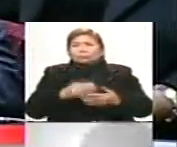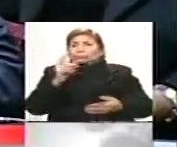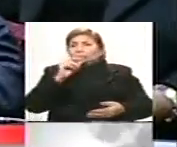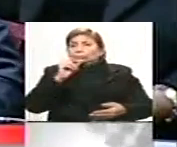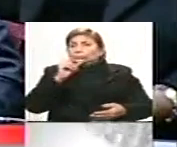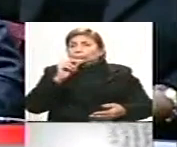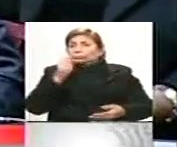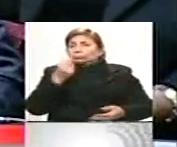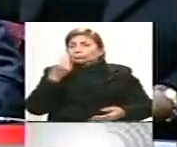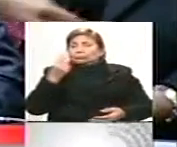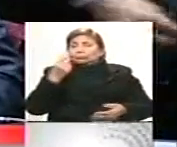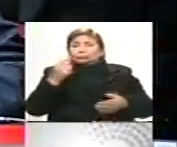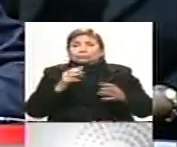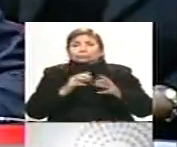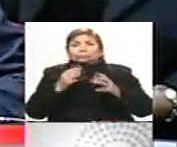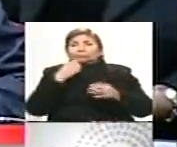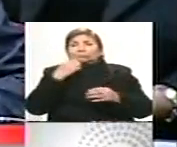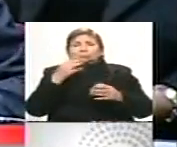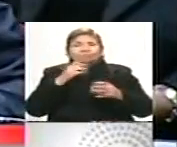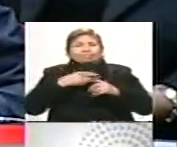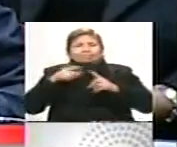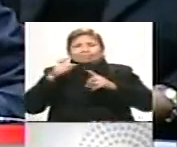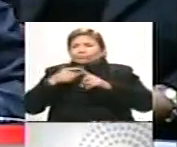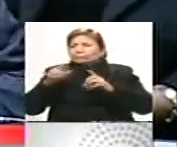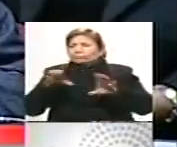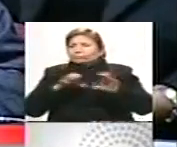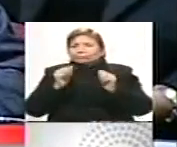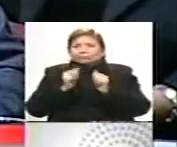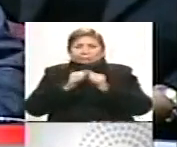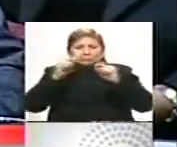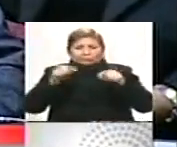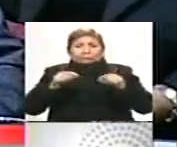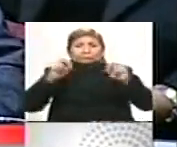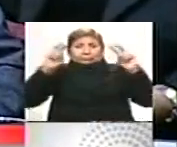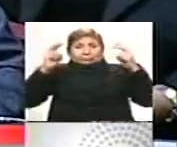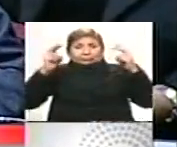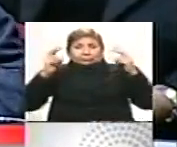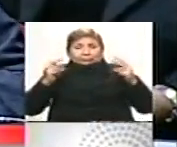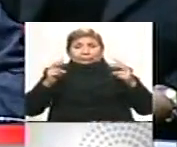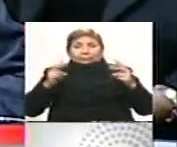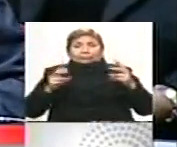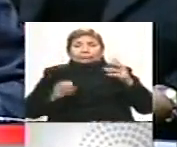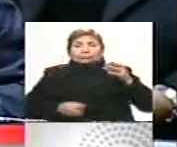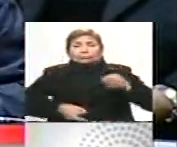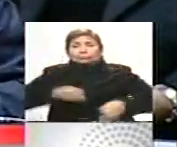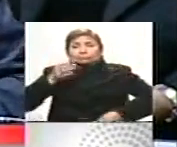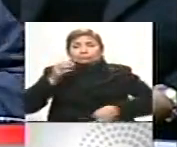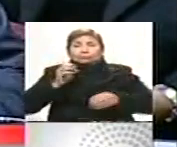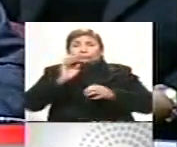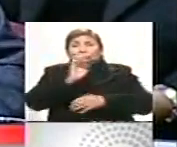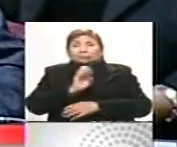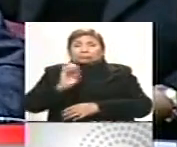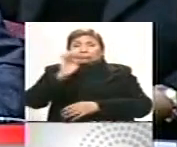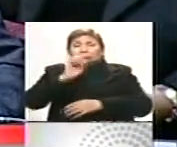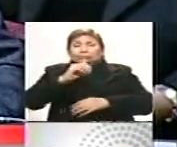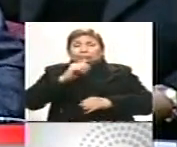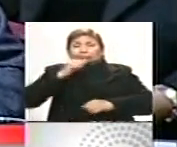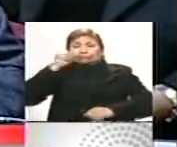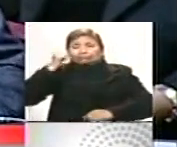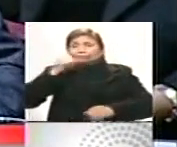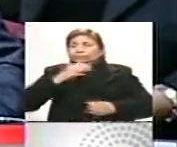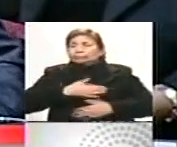solo nacional, sino extranjera, respecto a este tema. En la Corte Europea de Derechos Humanos, este